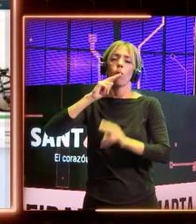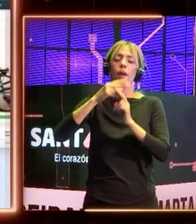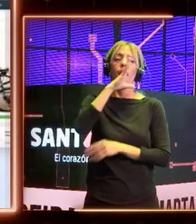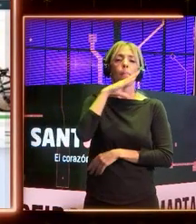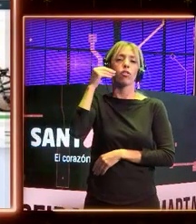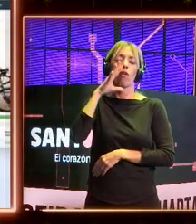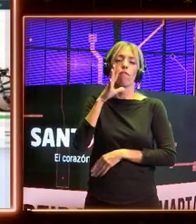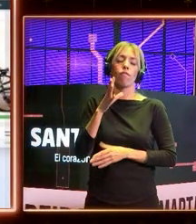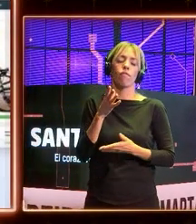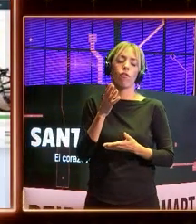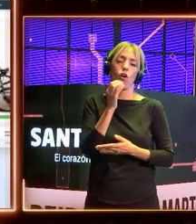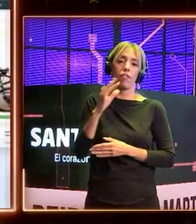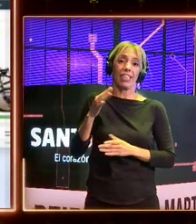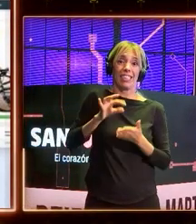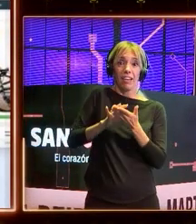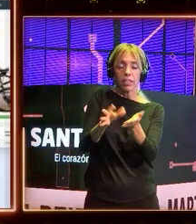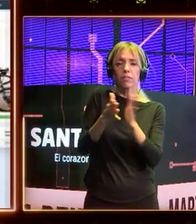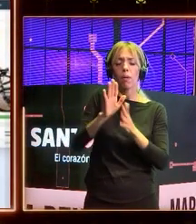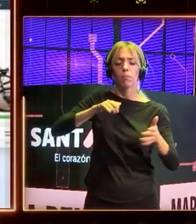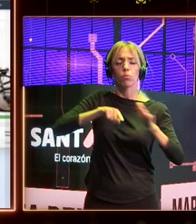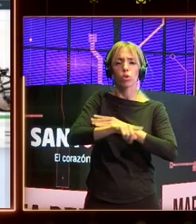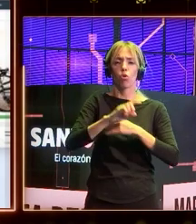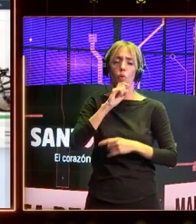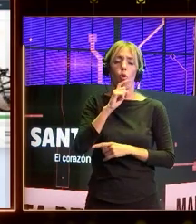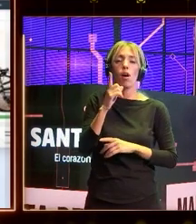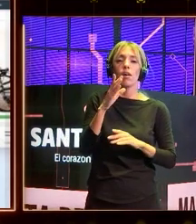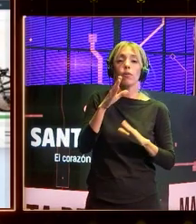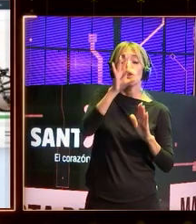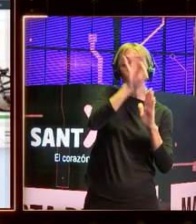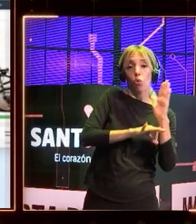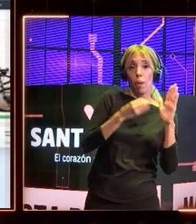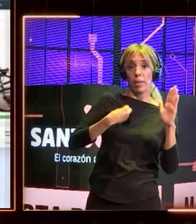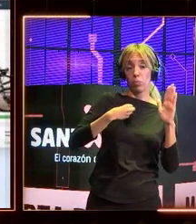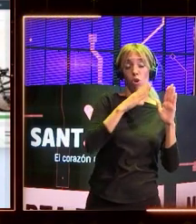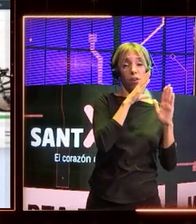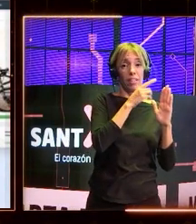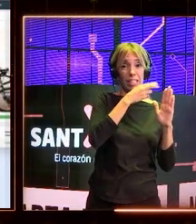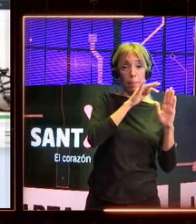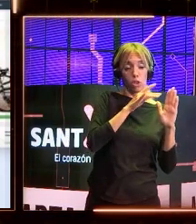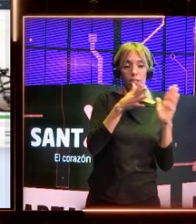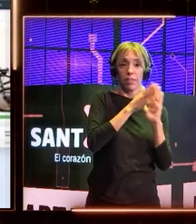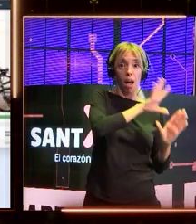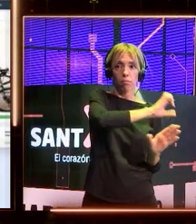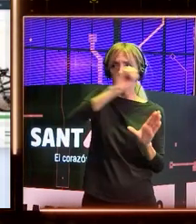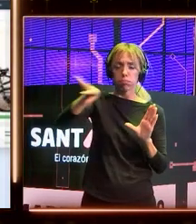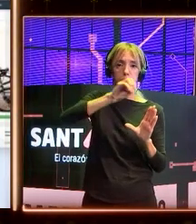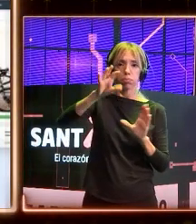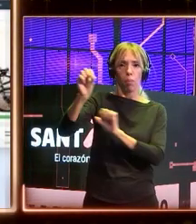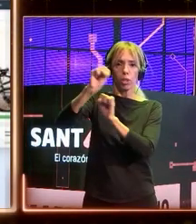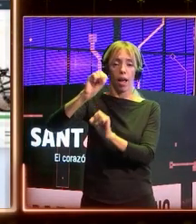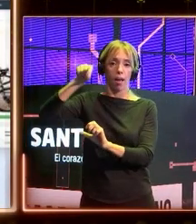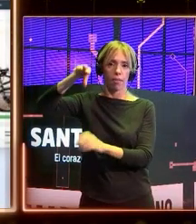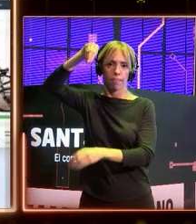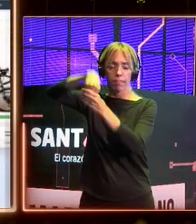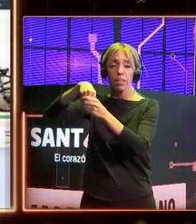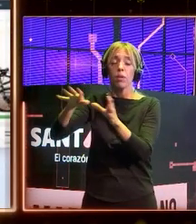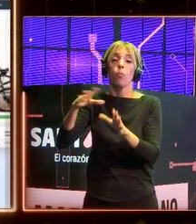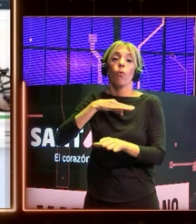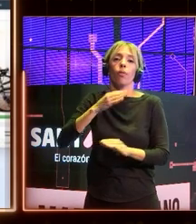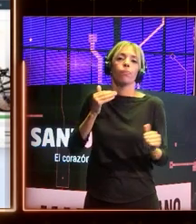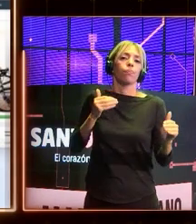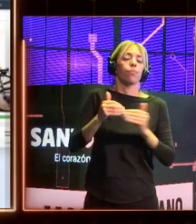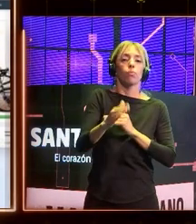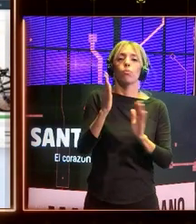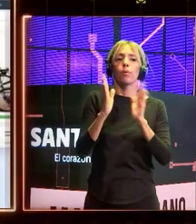Services, donde se procesan con el software de Jeff Bezos, se almacenan allí, se protegen allí, y yo qué sé, pues a lo mejor en algún momento